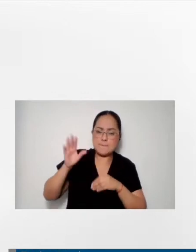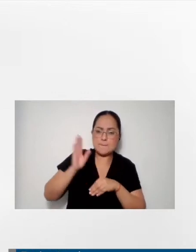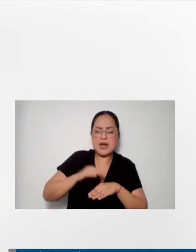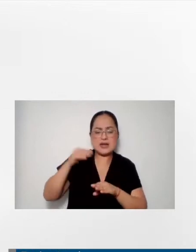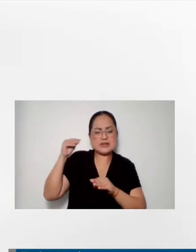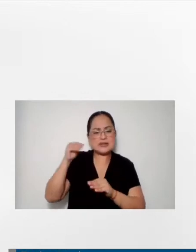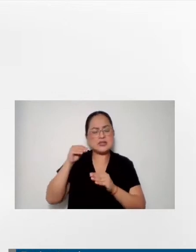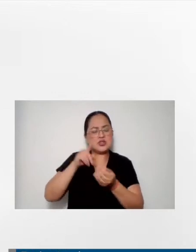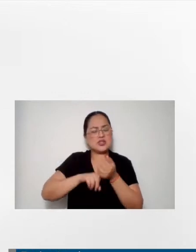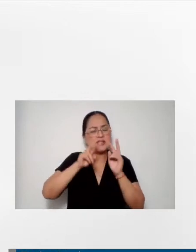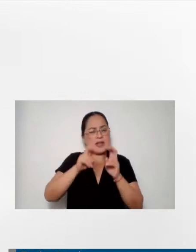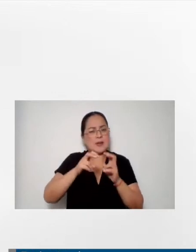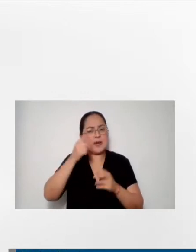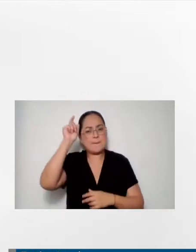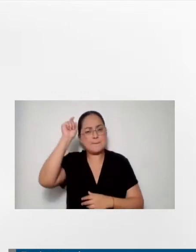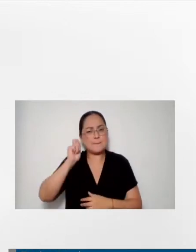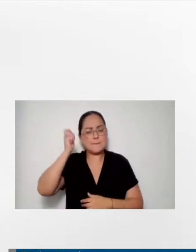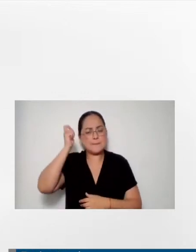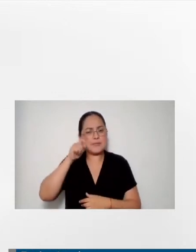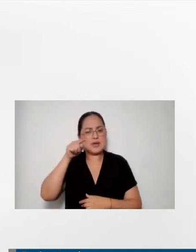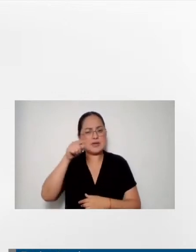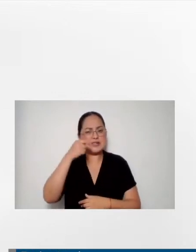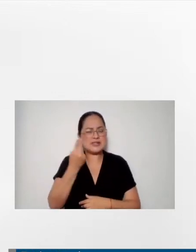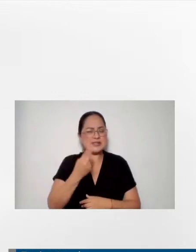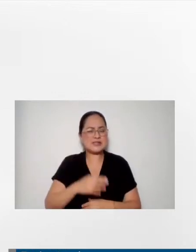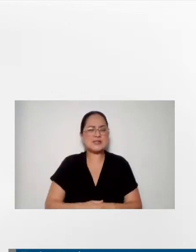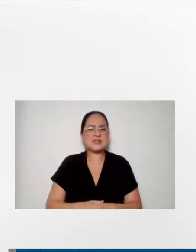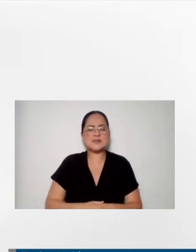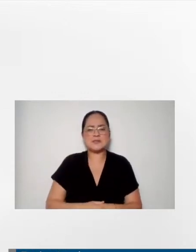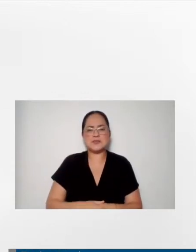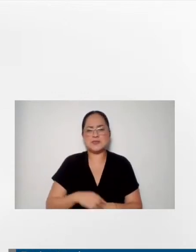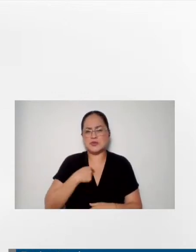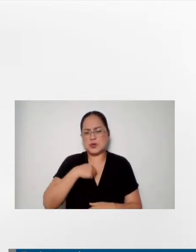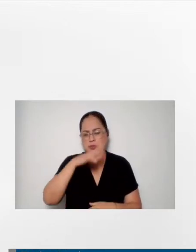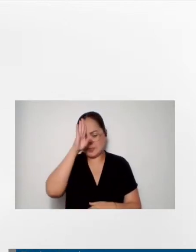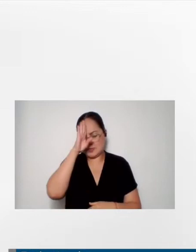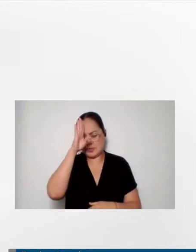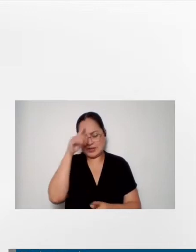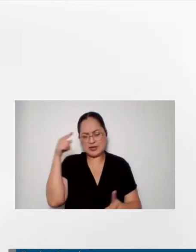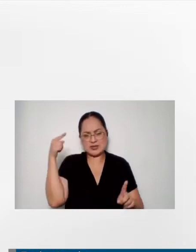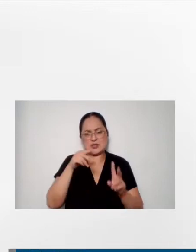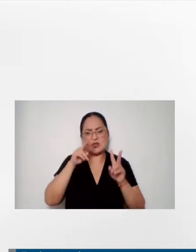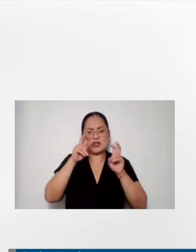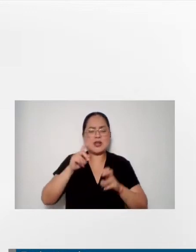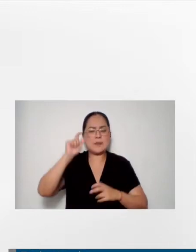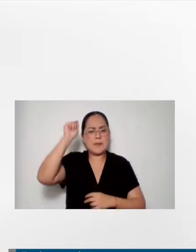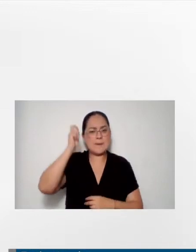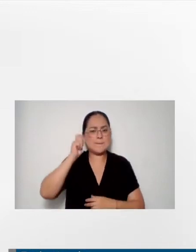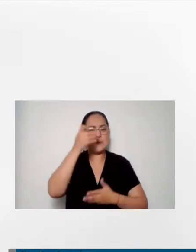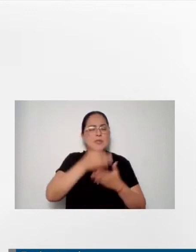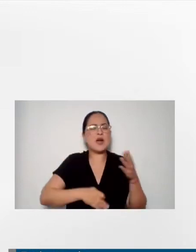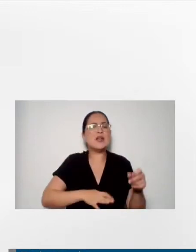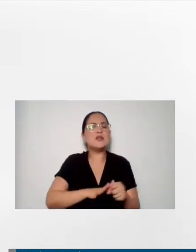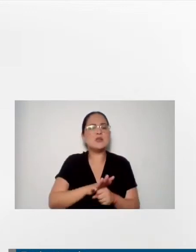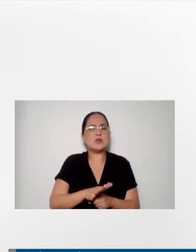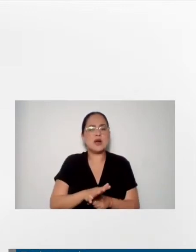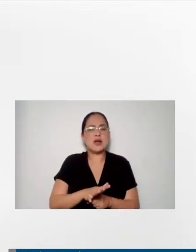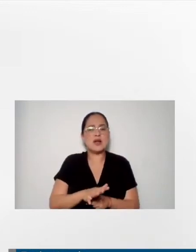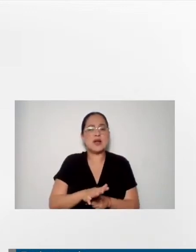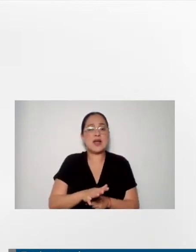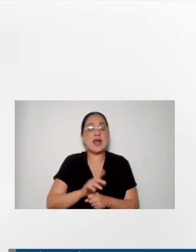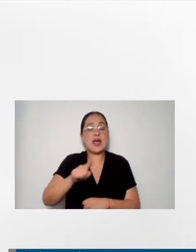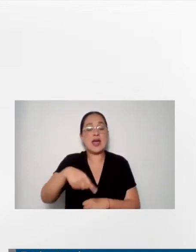de alimentos? Y bueno, lo primero que pensaba es, claro, sobre tema de alimentos falta, por ejemplo, alimentos entre cónyuges,